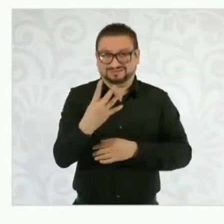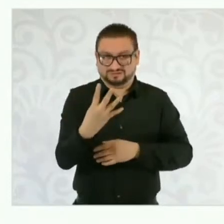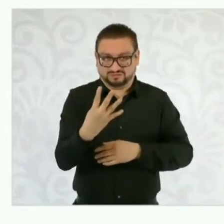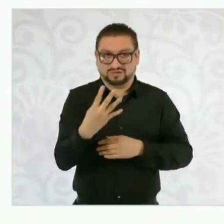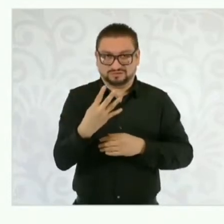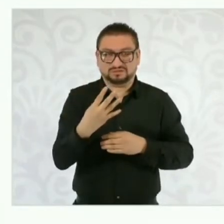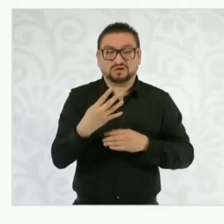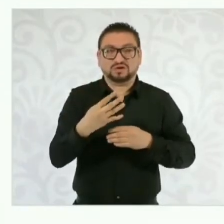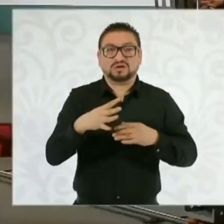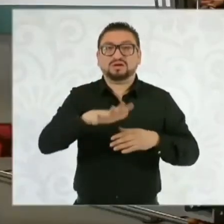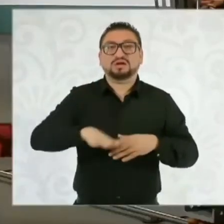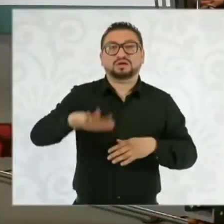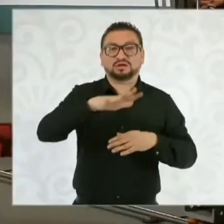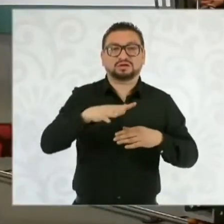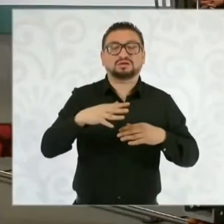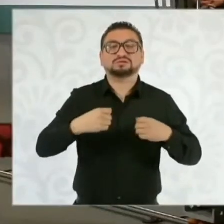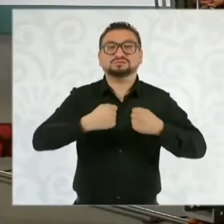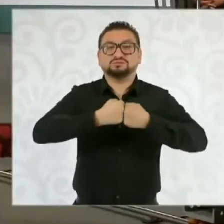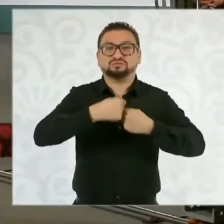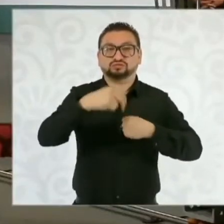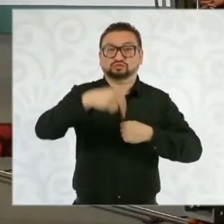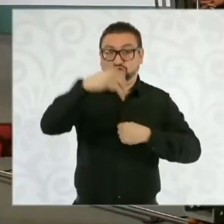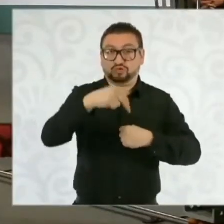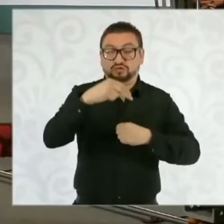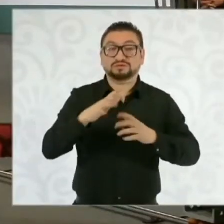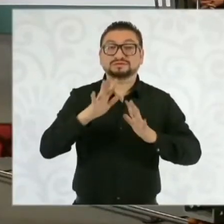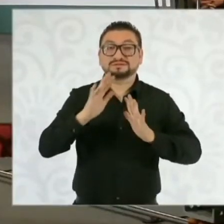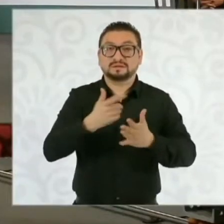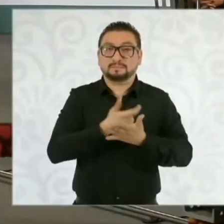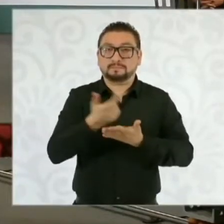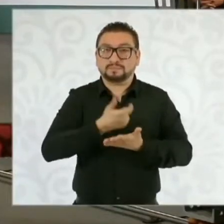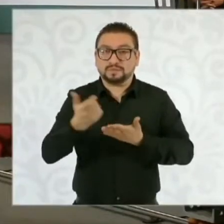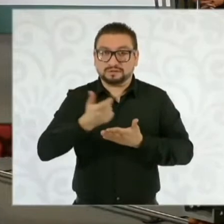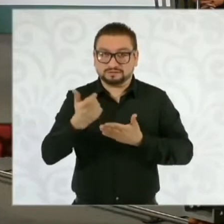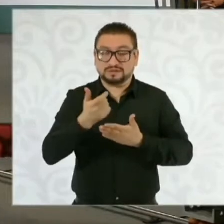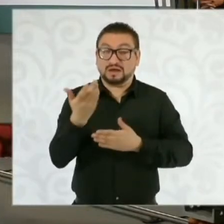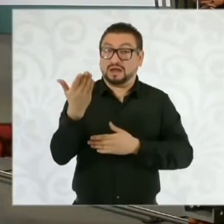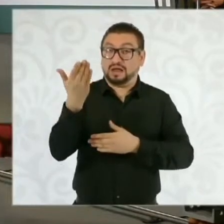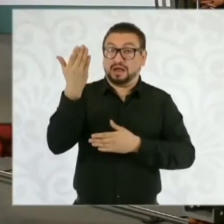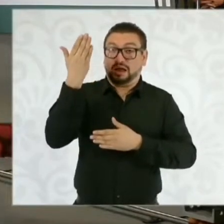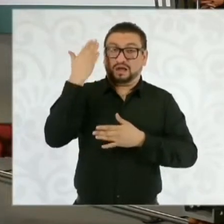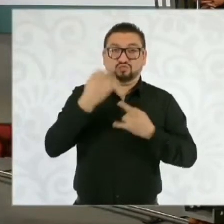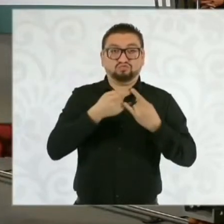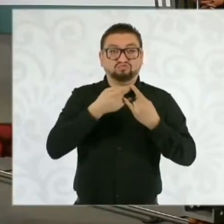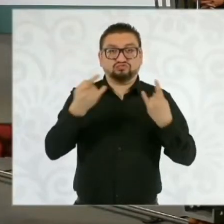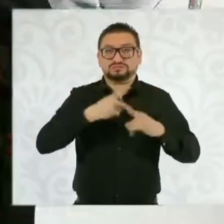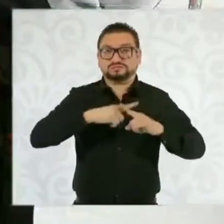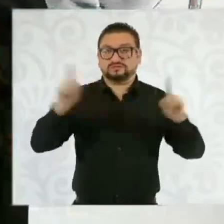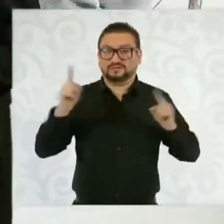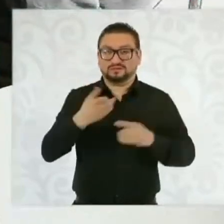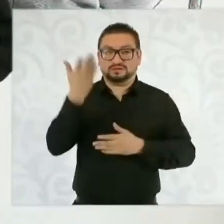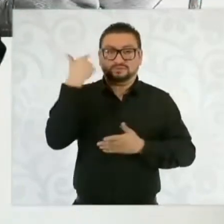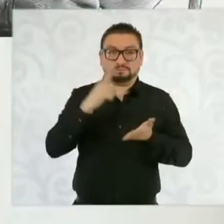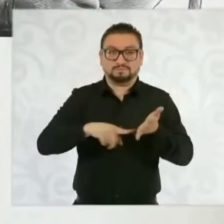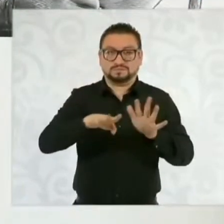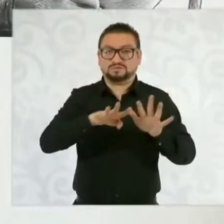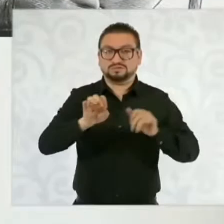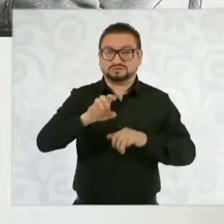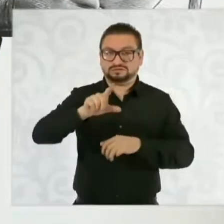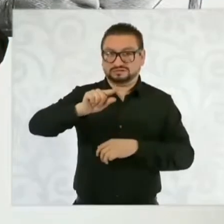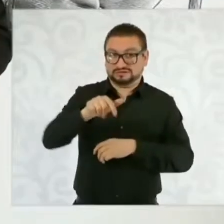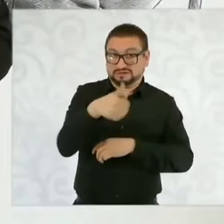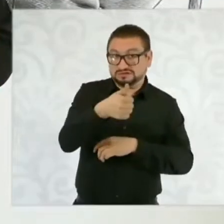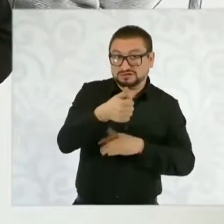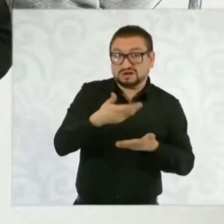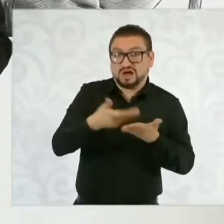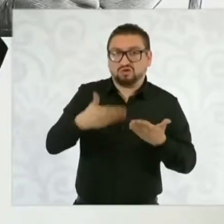en la zona libre de la frontera norte el salario mínimo supera ya al máximo histórico registrado desde 1976, con